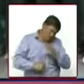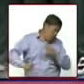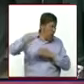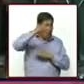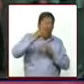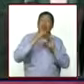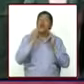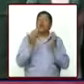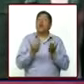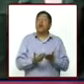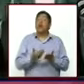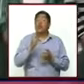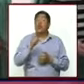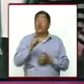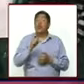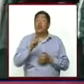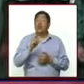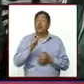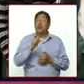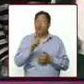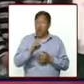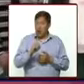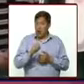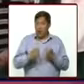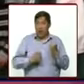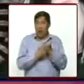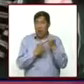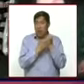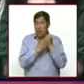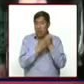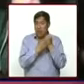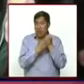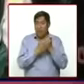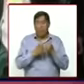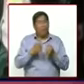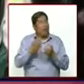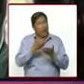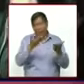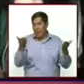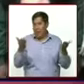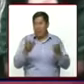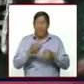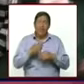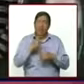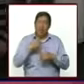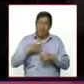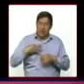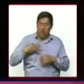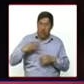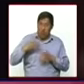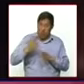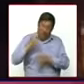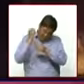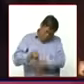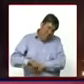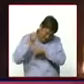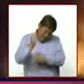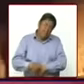El Colegio Juan Federico Suazo se suma a la campaña de Bolivisión apoyando a los héroes sin capa que están combatiendo contra los incendios.